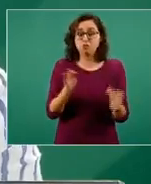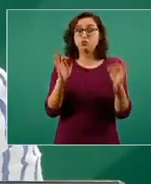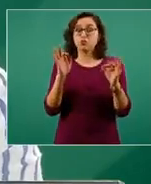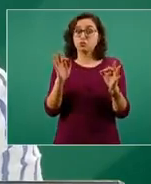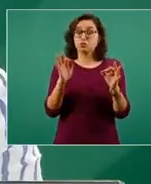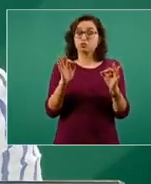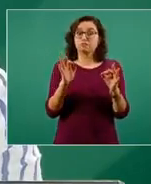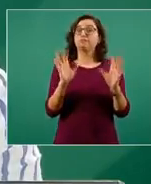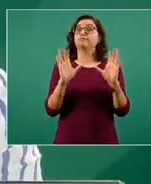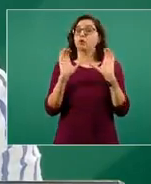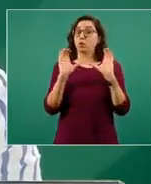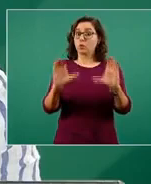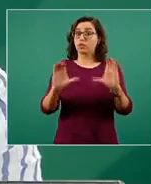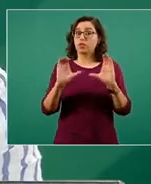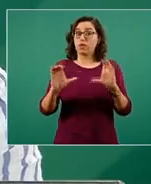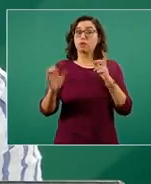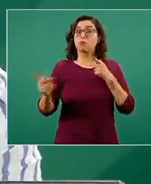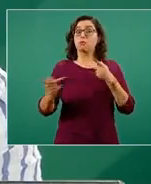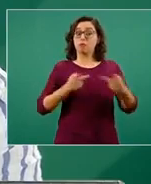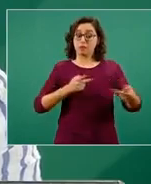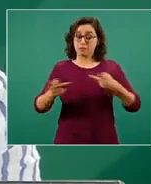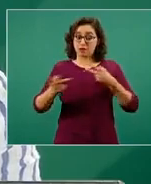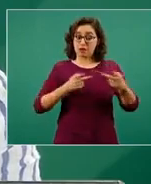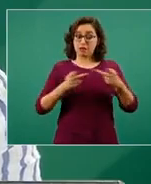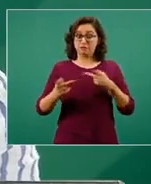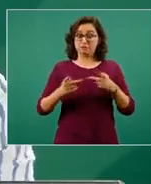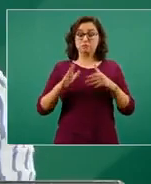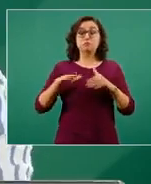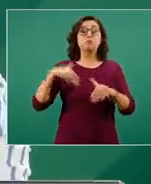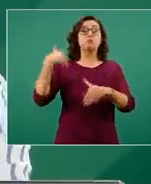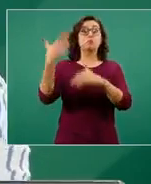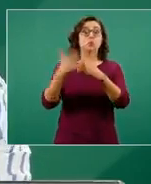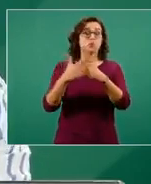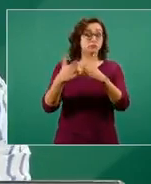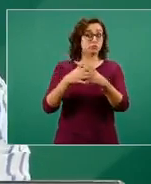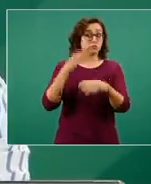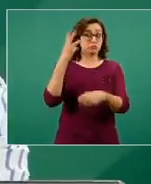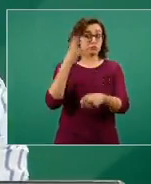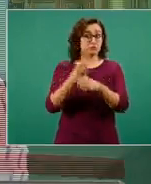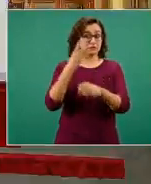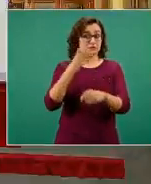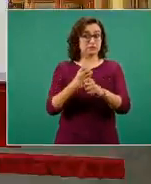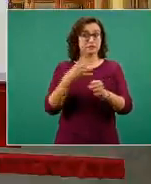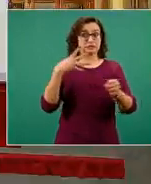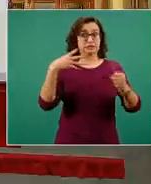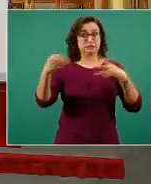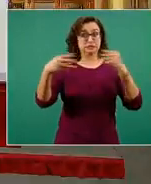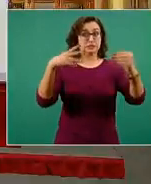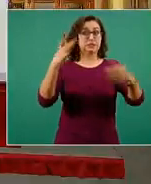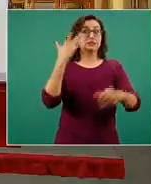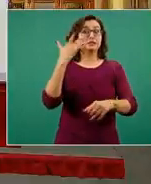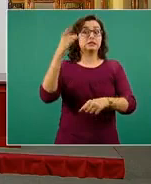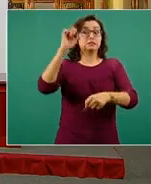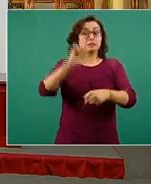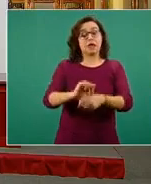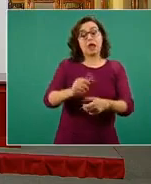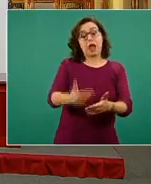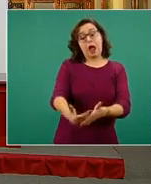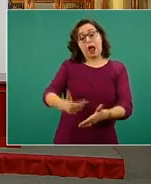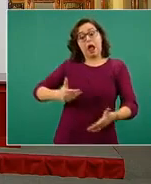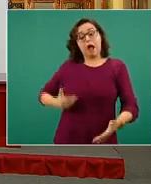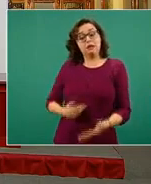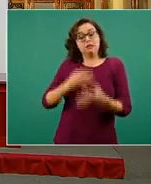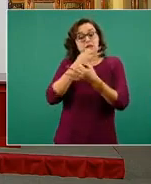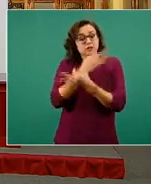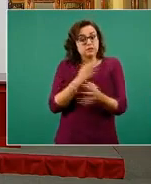estar preparados para una posible tercera ola. Esto lo destacamos en particular antes de la Semana Santa, ante la posibilidad